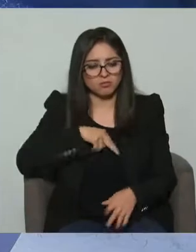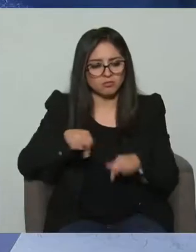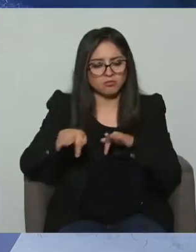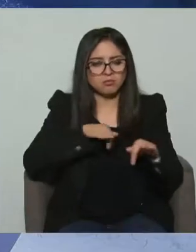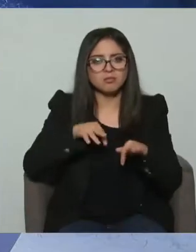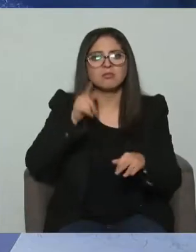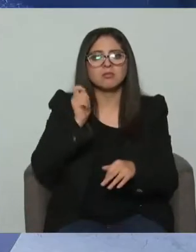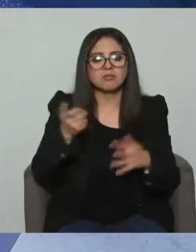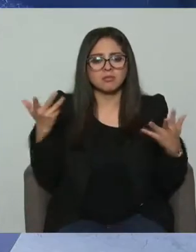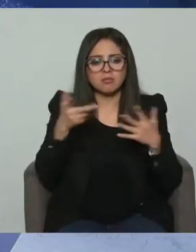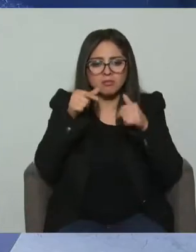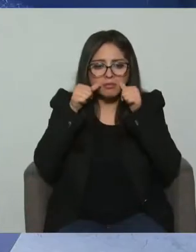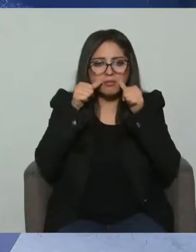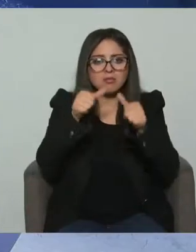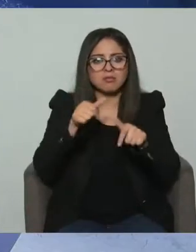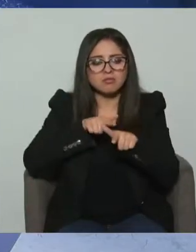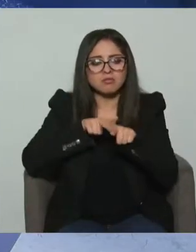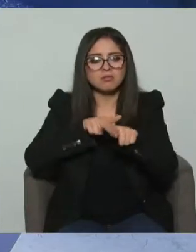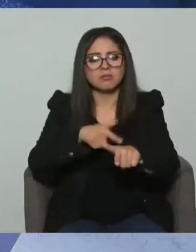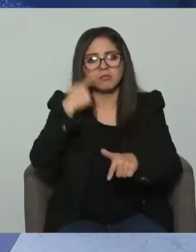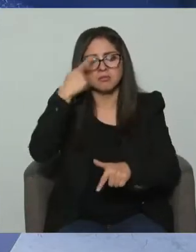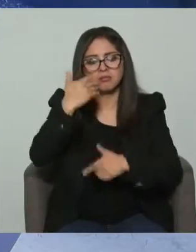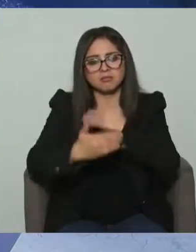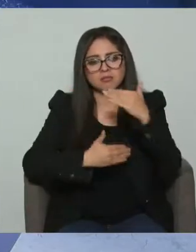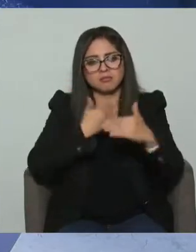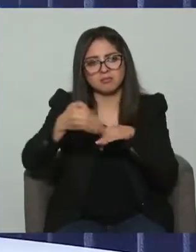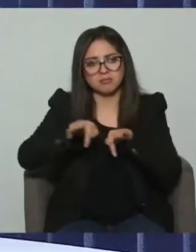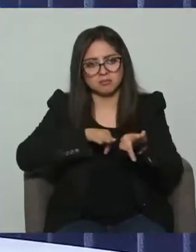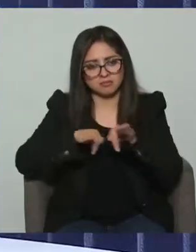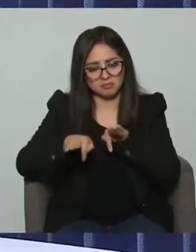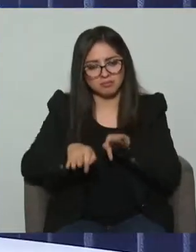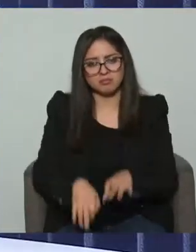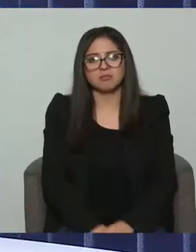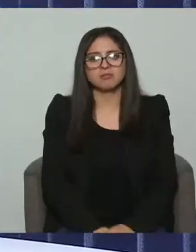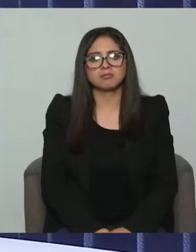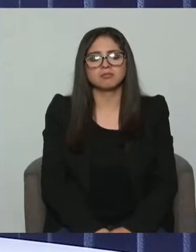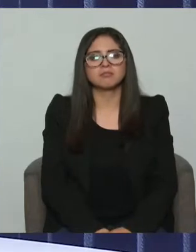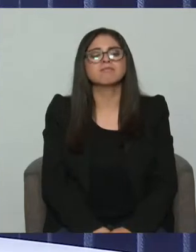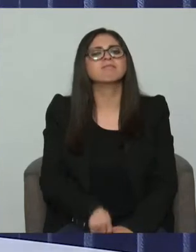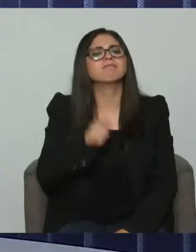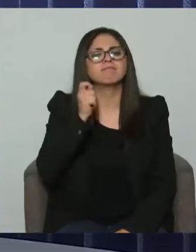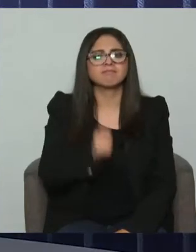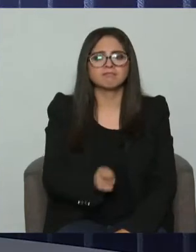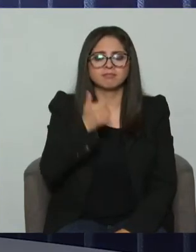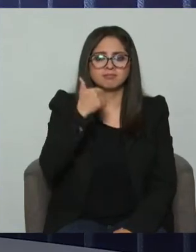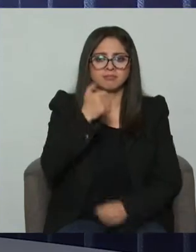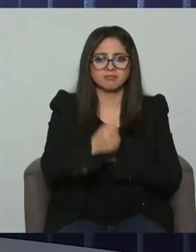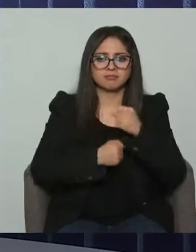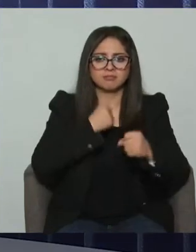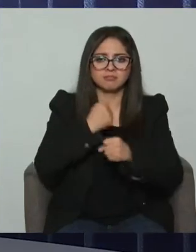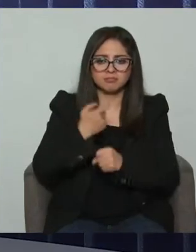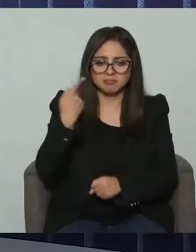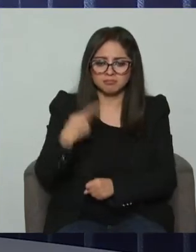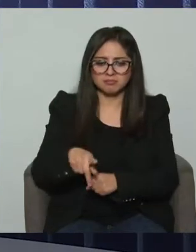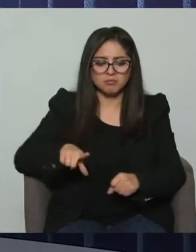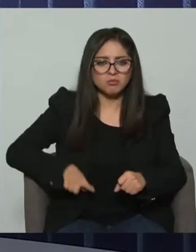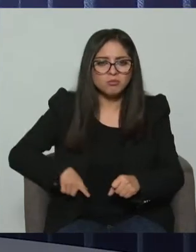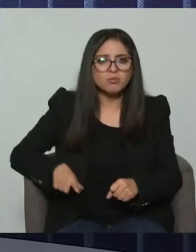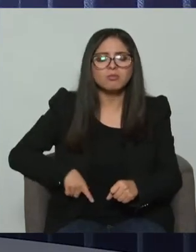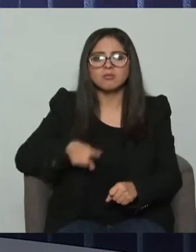año pasado que fue positiva y que este año tendrá que ser aplicada es la Estrategia Nacional de Primera Infancia, ¿no? Que es como toda esa atención a